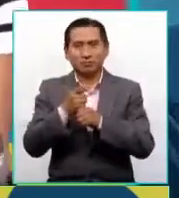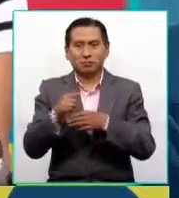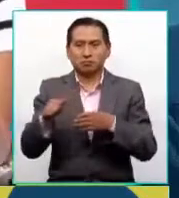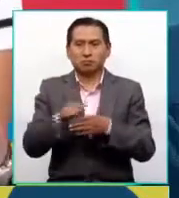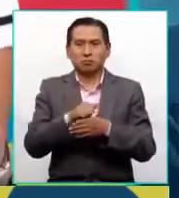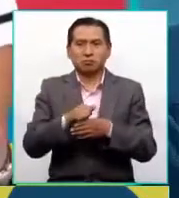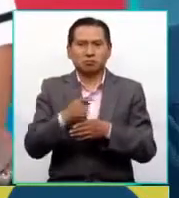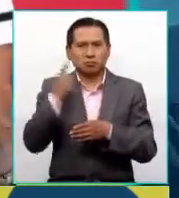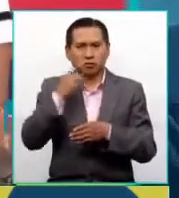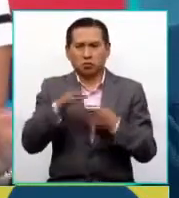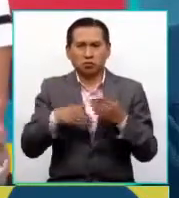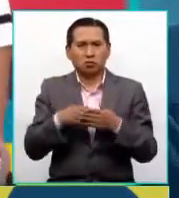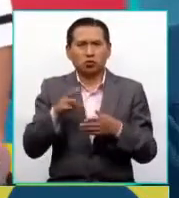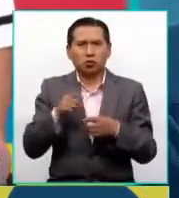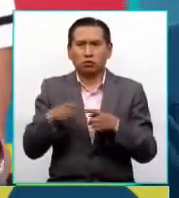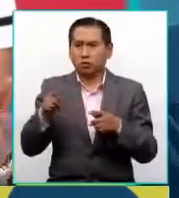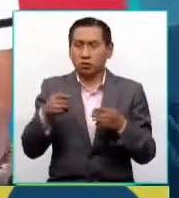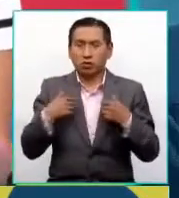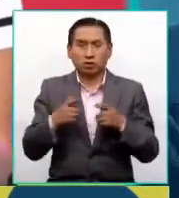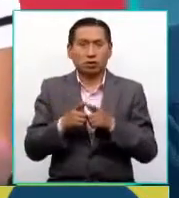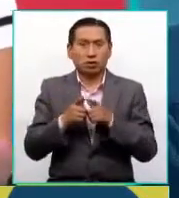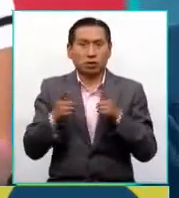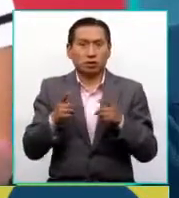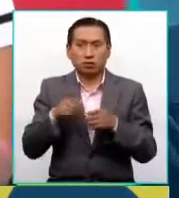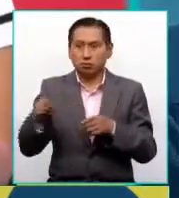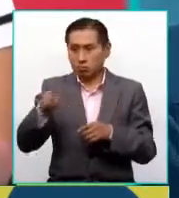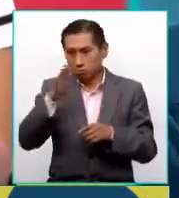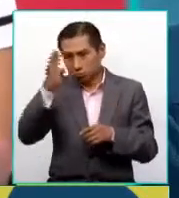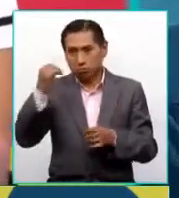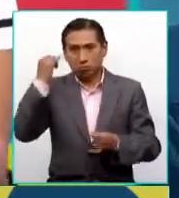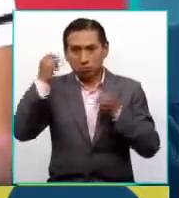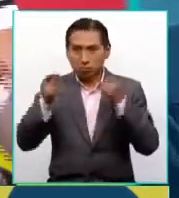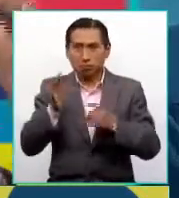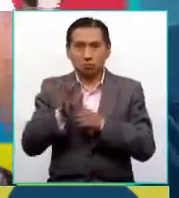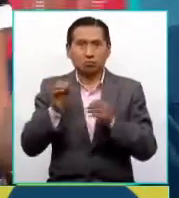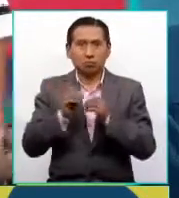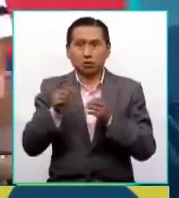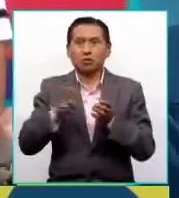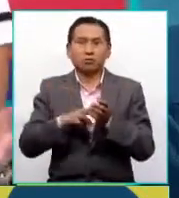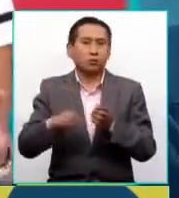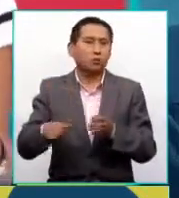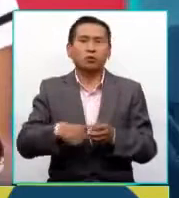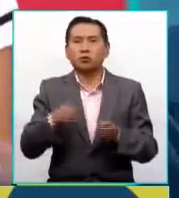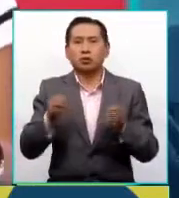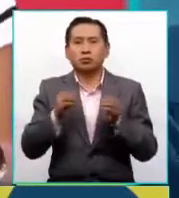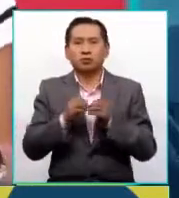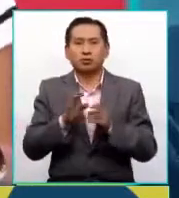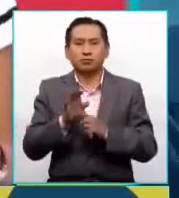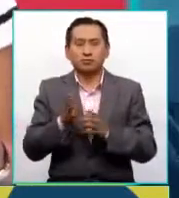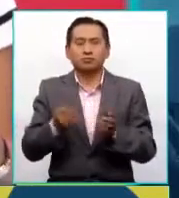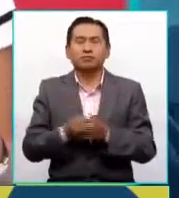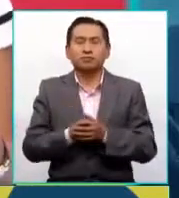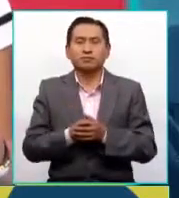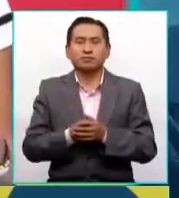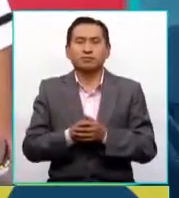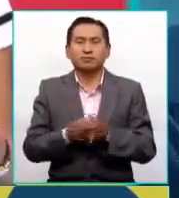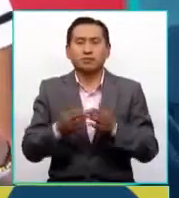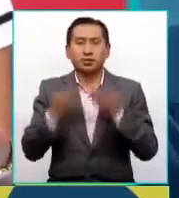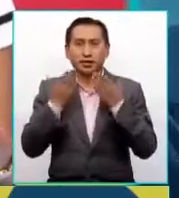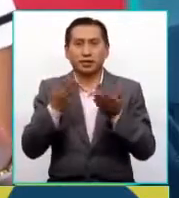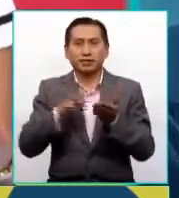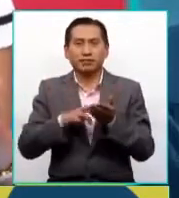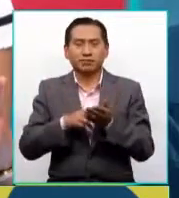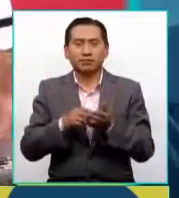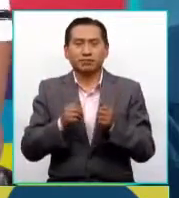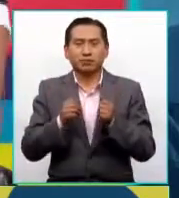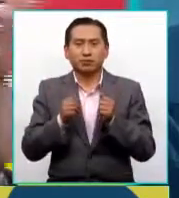ensayo no lo es todo, pero es una gran parte, y la espontaneidad, la creación en vivo, es también otra gran parte de la puesta en escena. Ale, te agradezco muchísimo